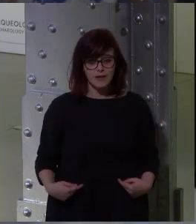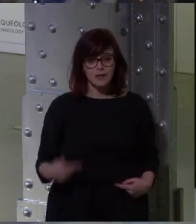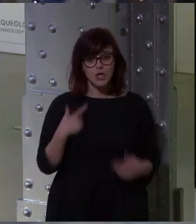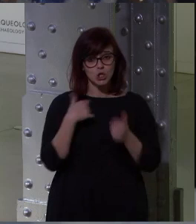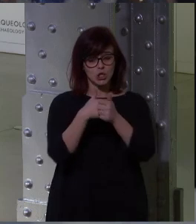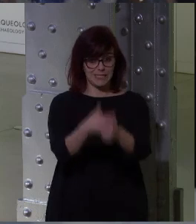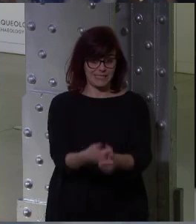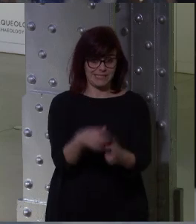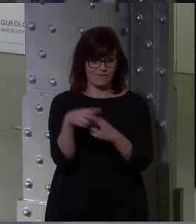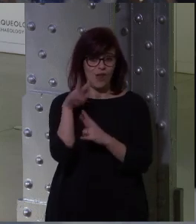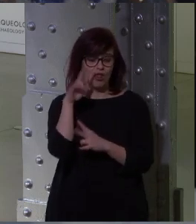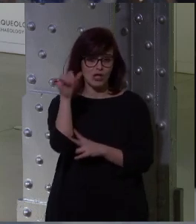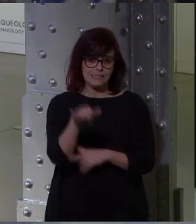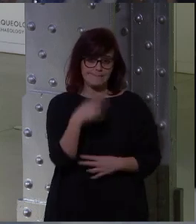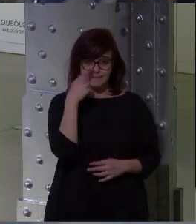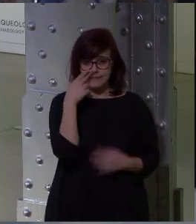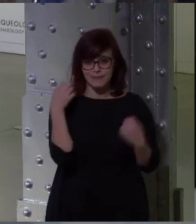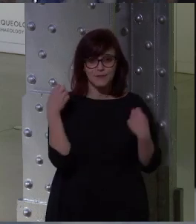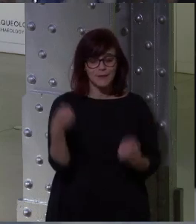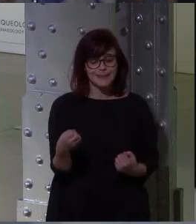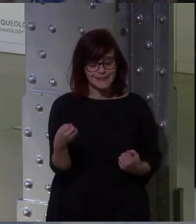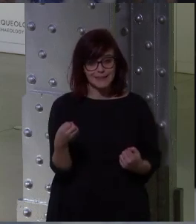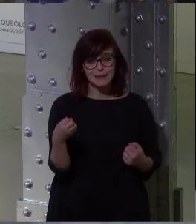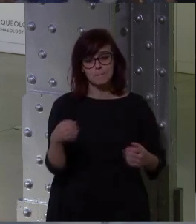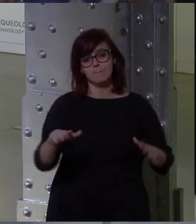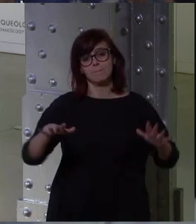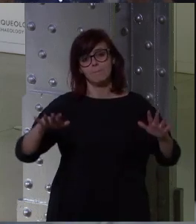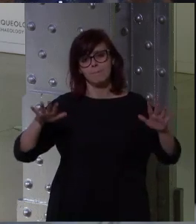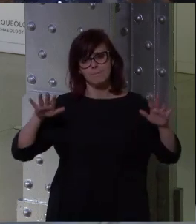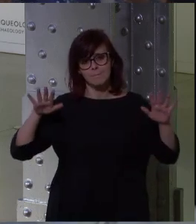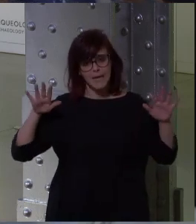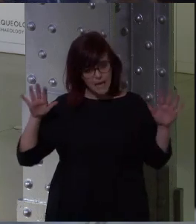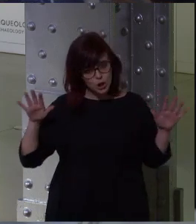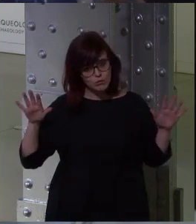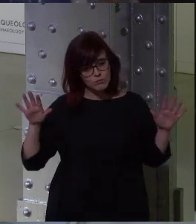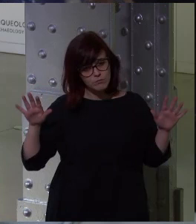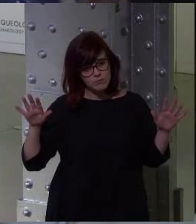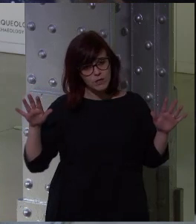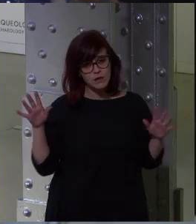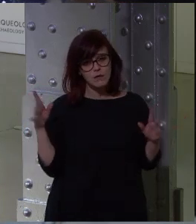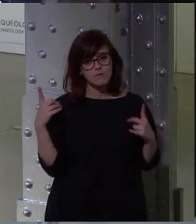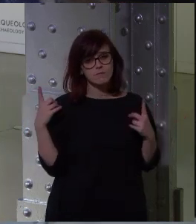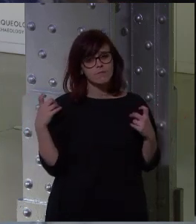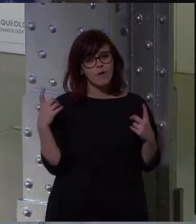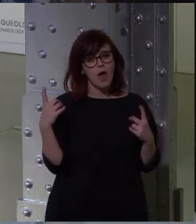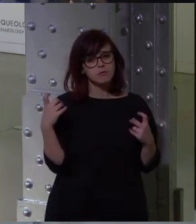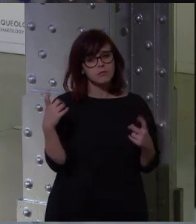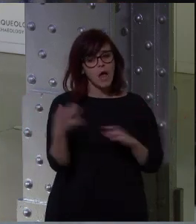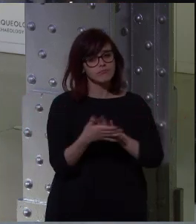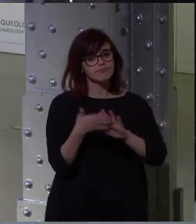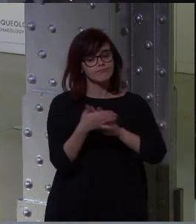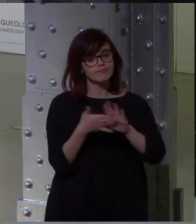os sigo y que además que me interesa muchísimo. Pero hay una cosa que he hecho en falta